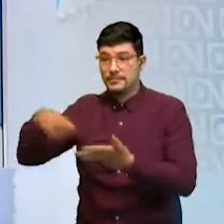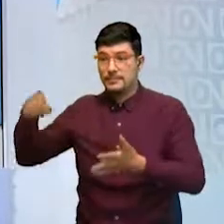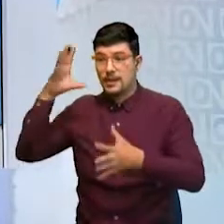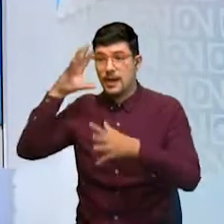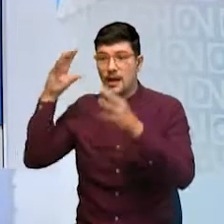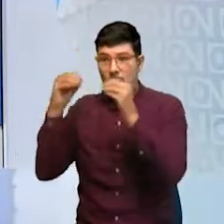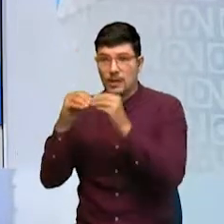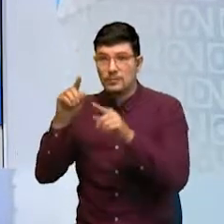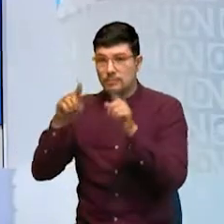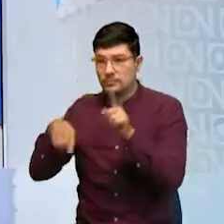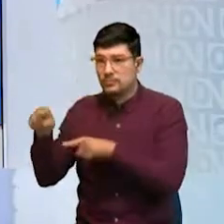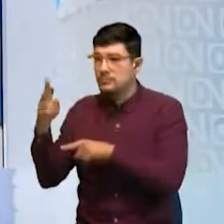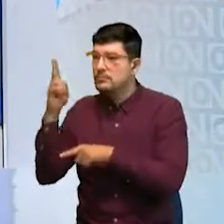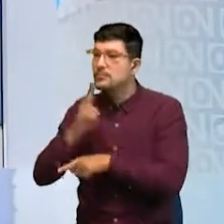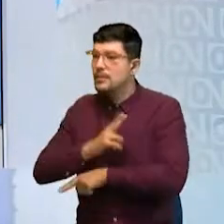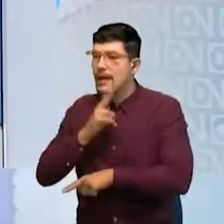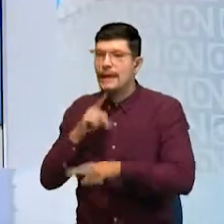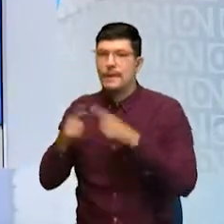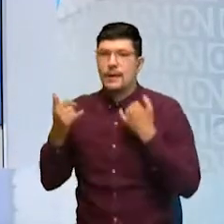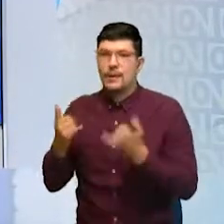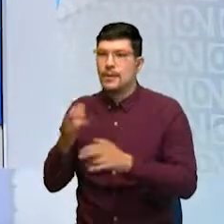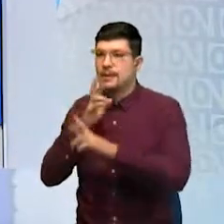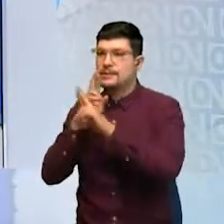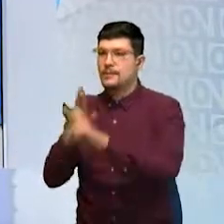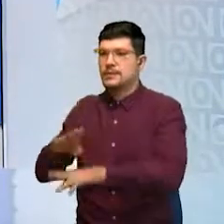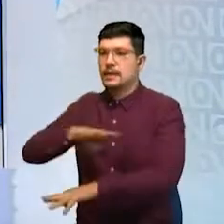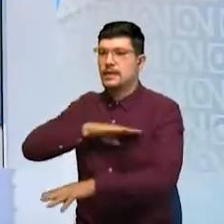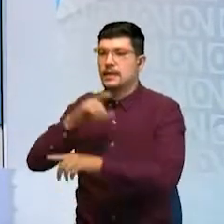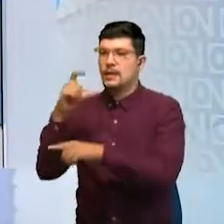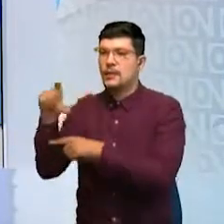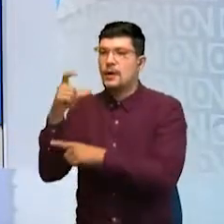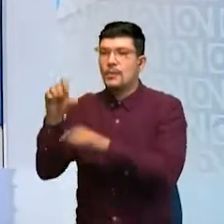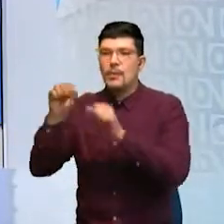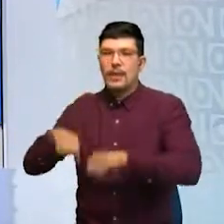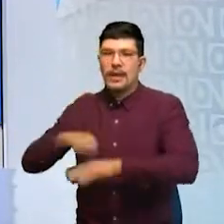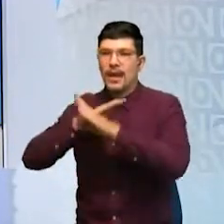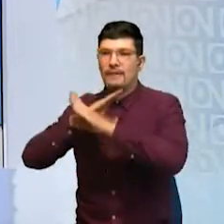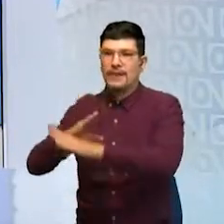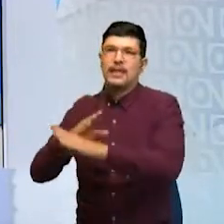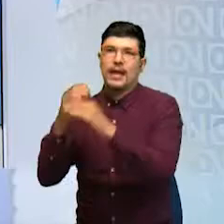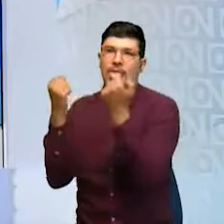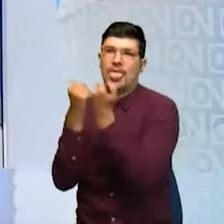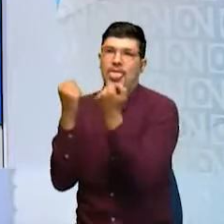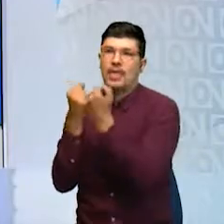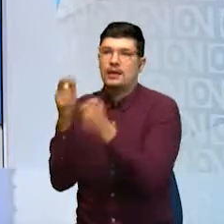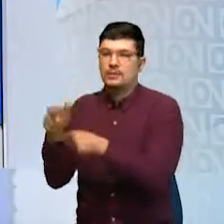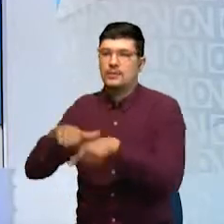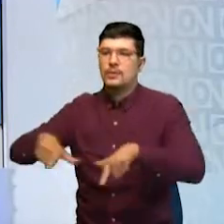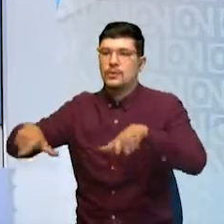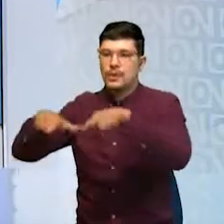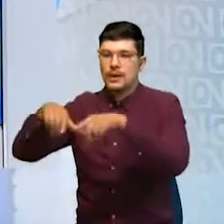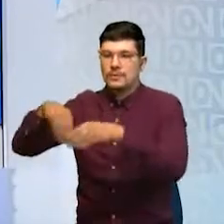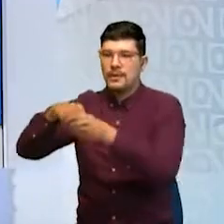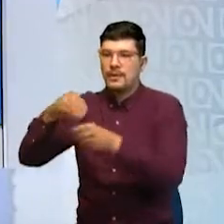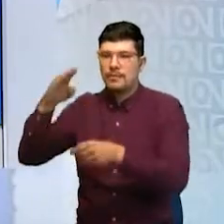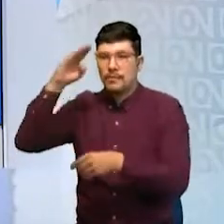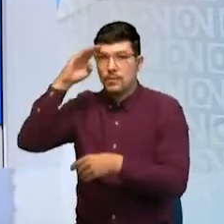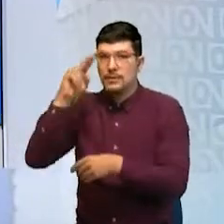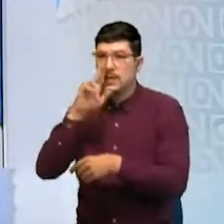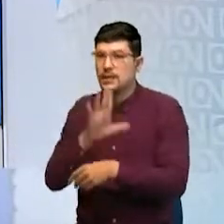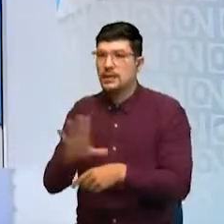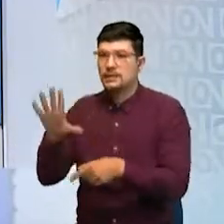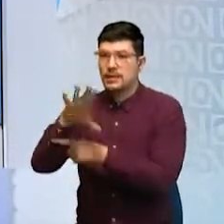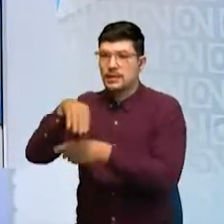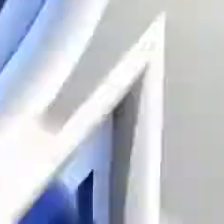se espera una respuesta por parte de la alcaldía de cúcuta para evitar seguir colapsando las instalaciones de policía pilar veladas que sus senos tienen más